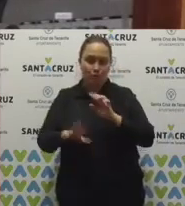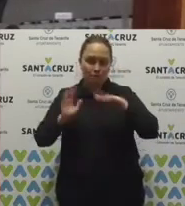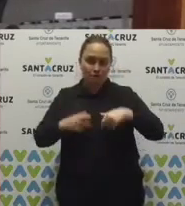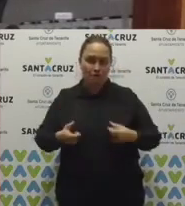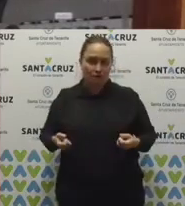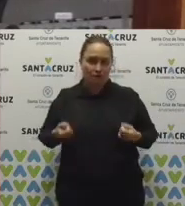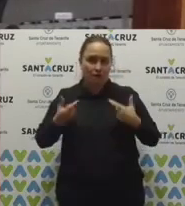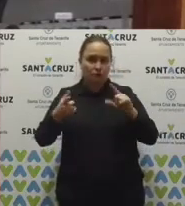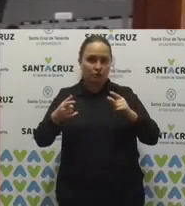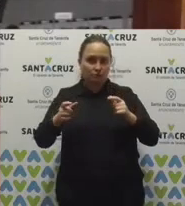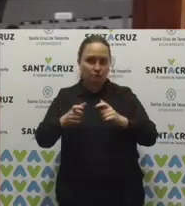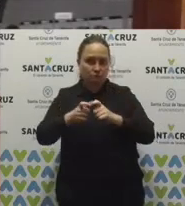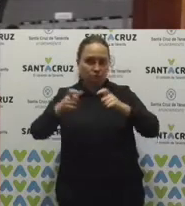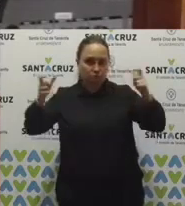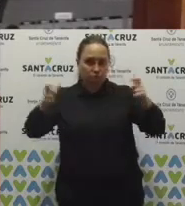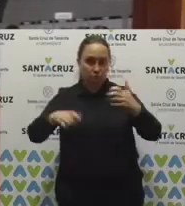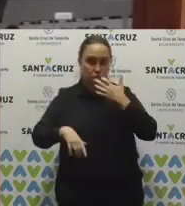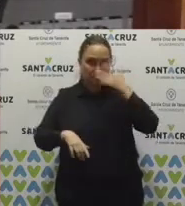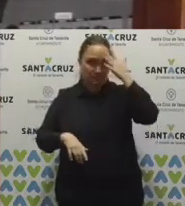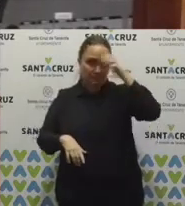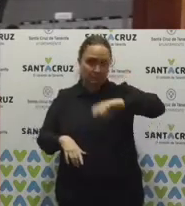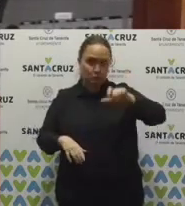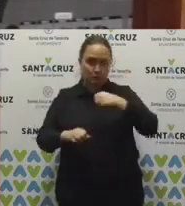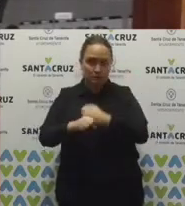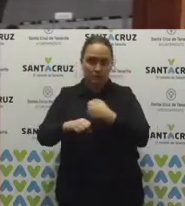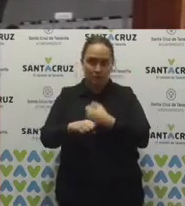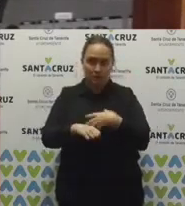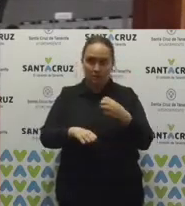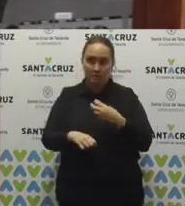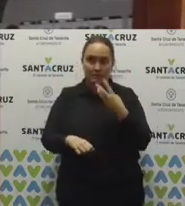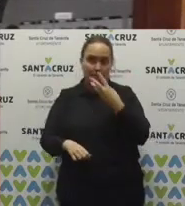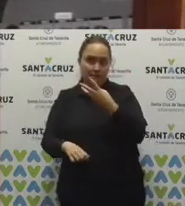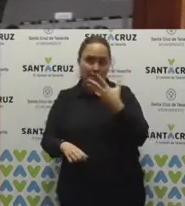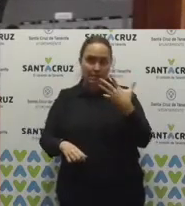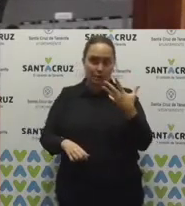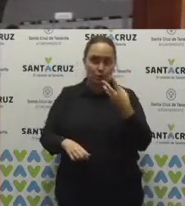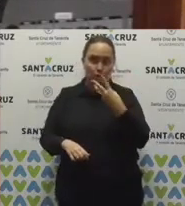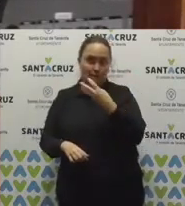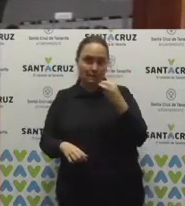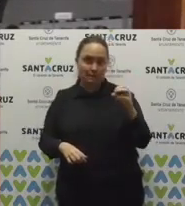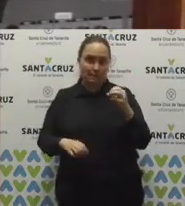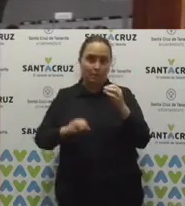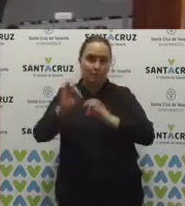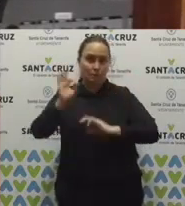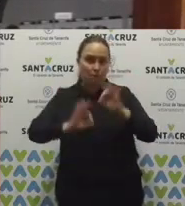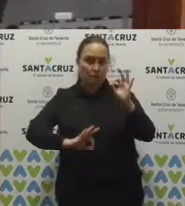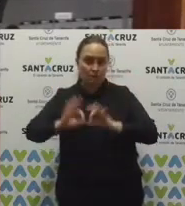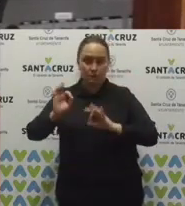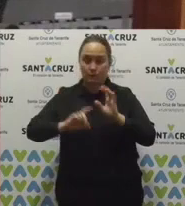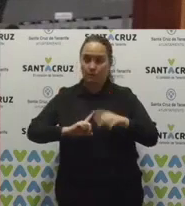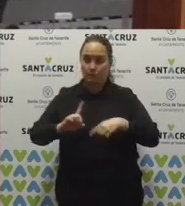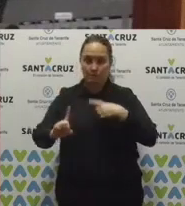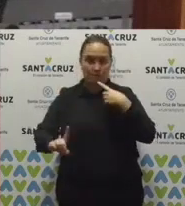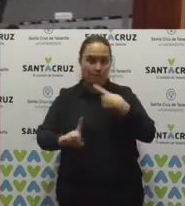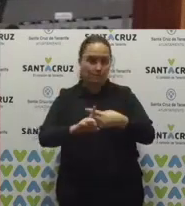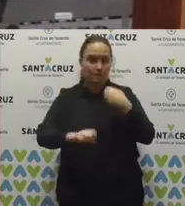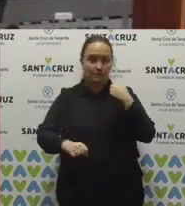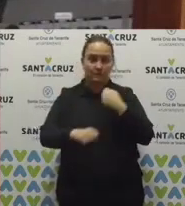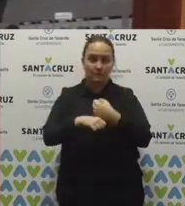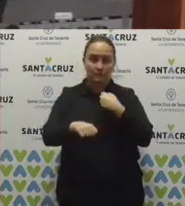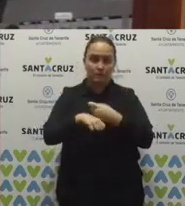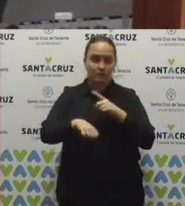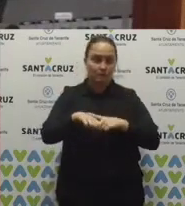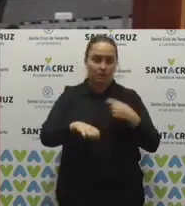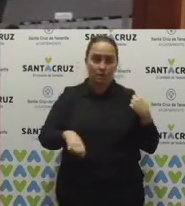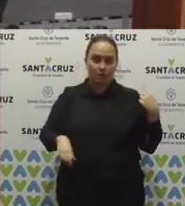sólo en términos de personal hay que pensar en un 30 y un 35% hay que imputar el tiempo de trabajo que tendrán que dedicar el